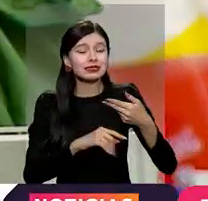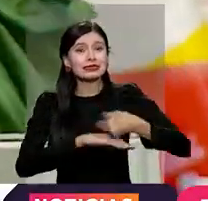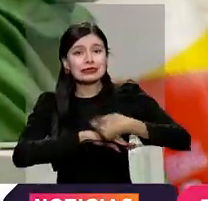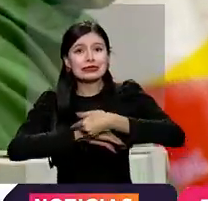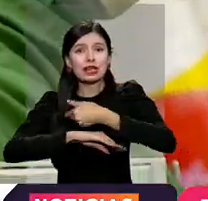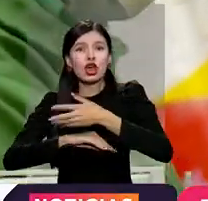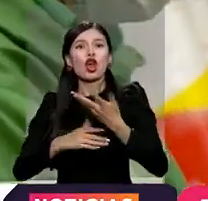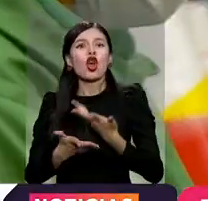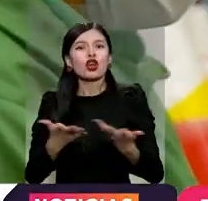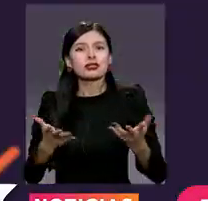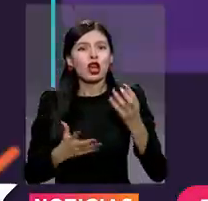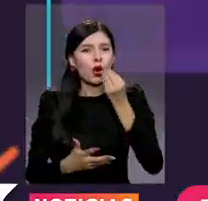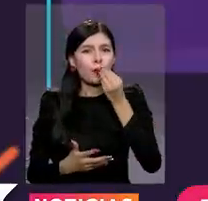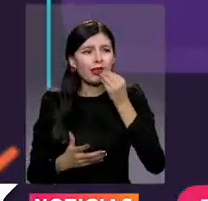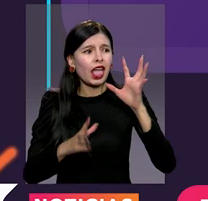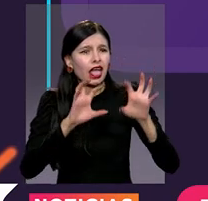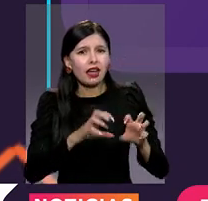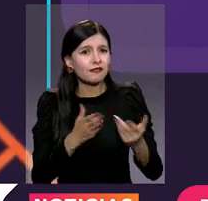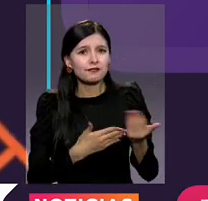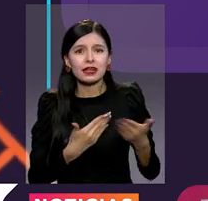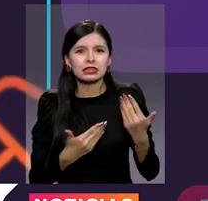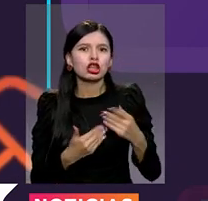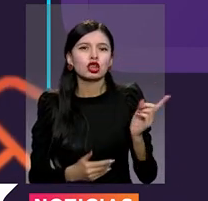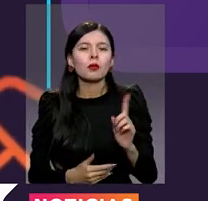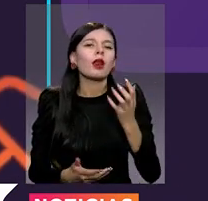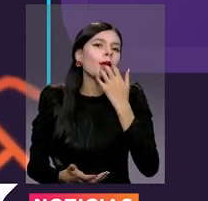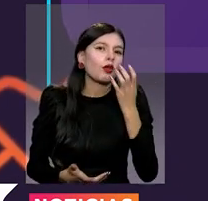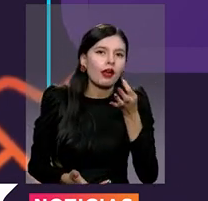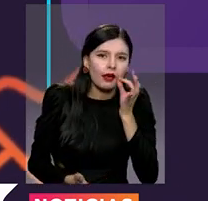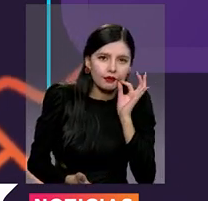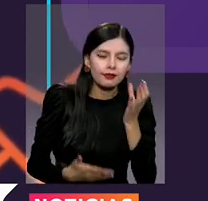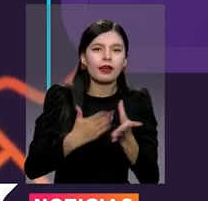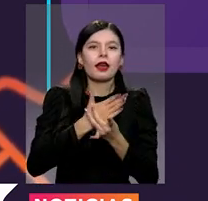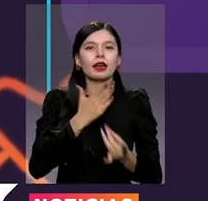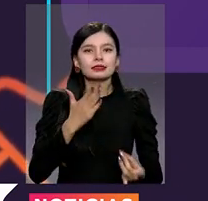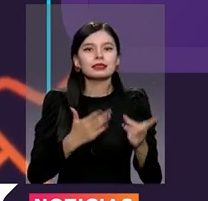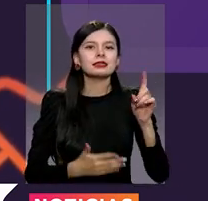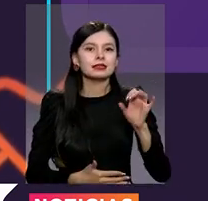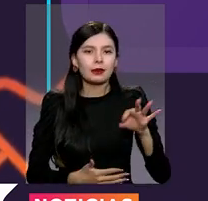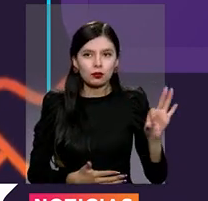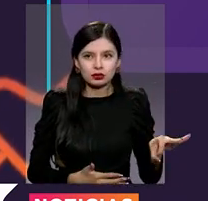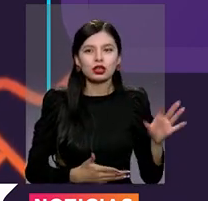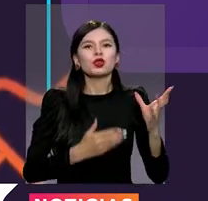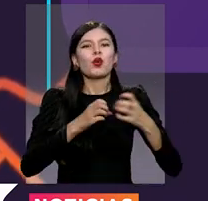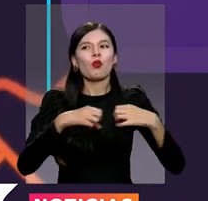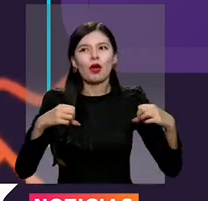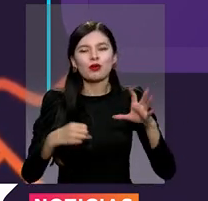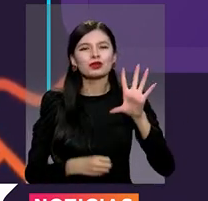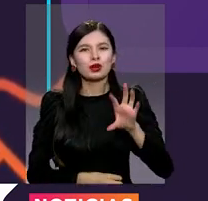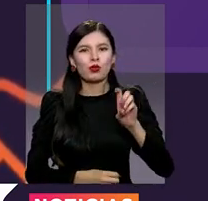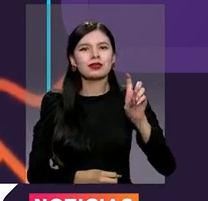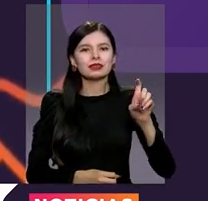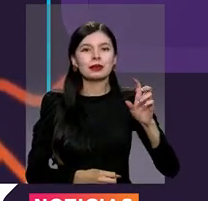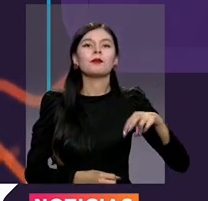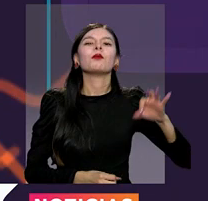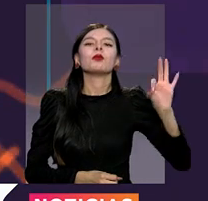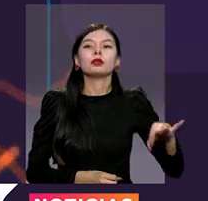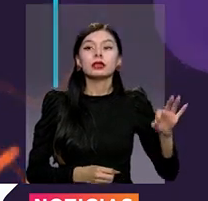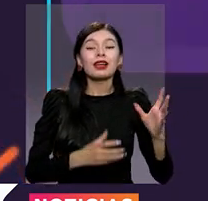ha presentado una importante reducción, como el café y el aceite en 60%, el huevo 57%,